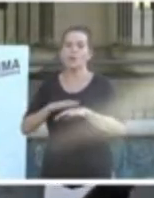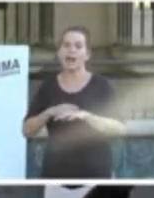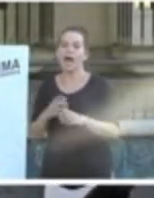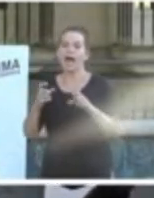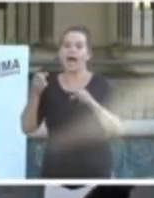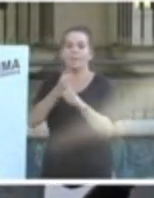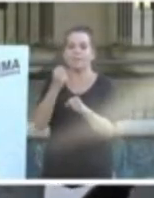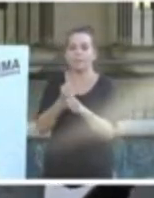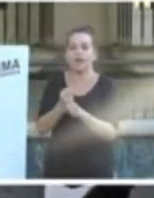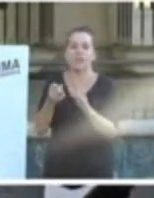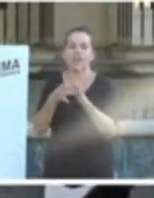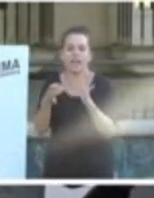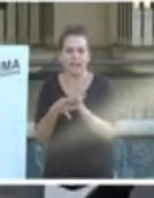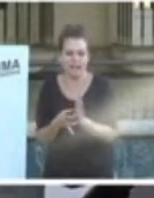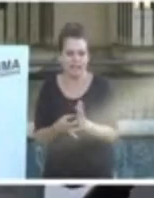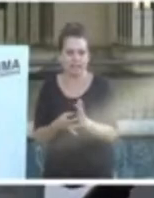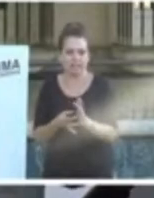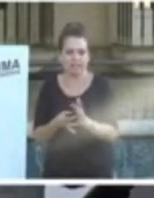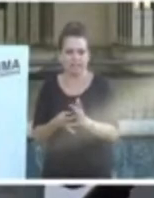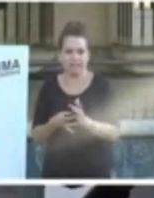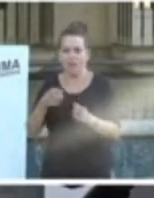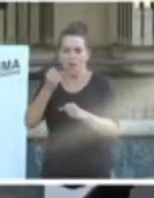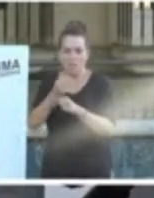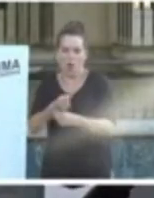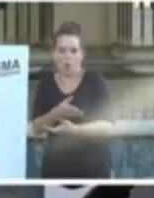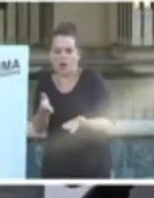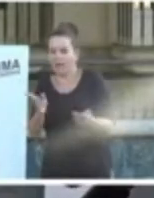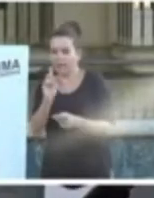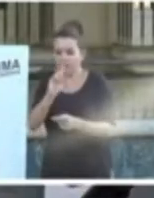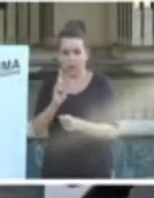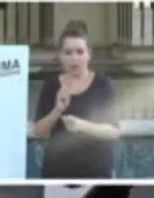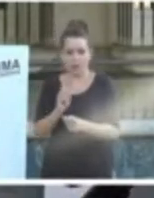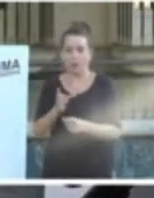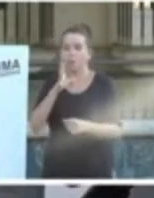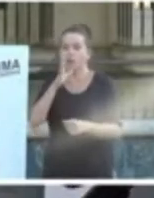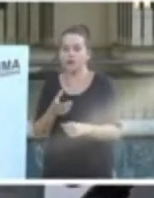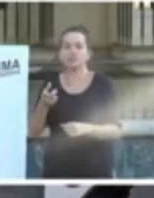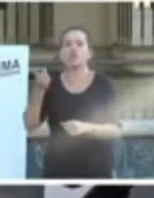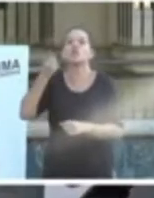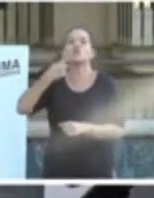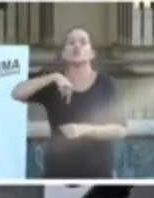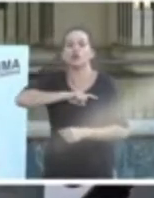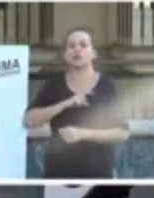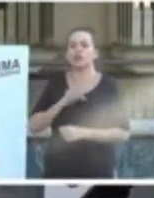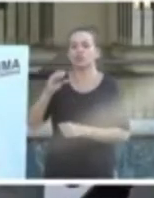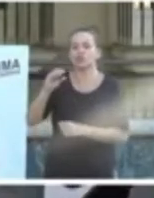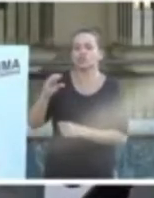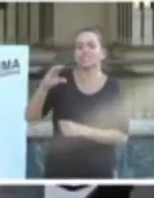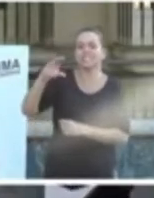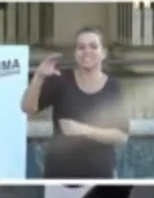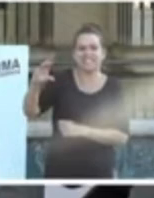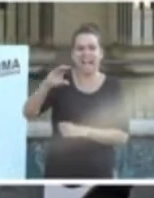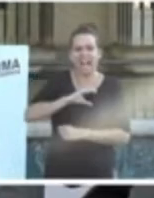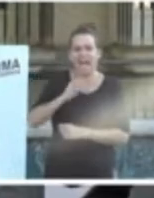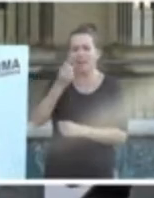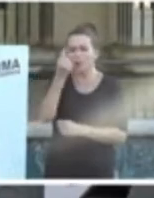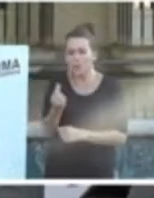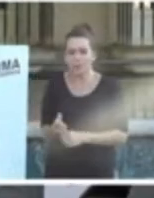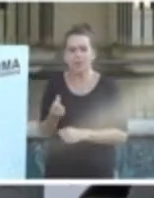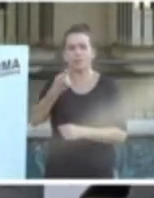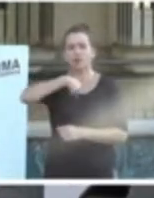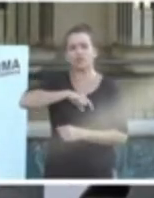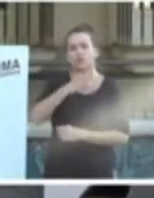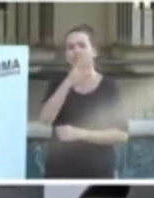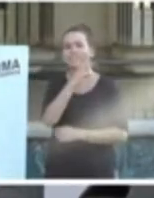no cualquier empleo por eso hemos subido el salario mínimo más de un 35 por ciento desde que